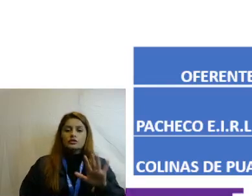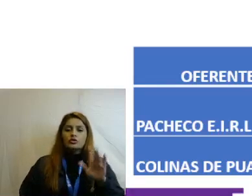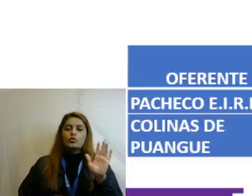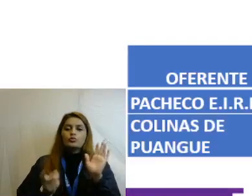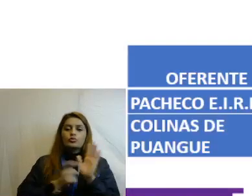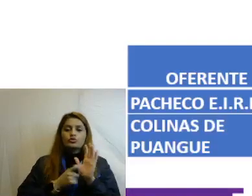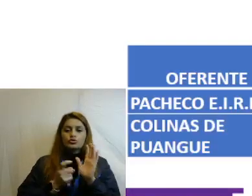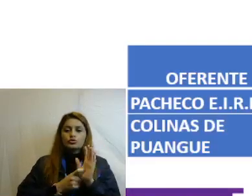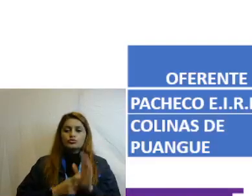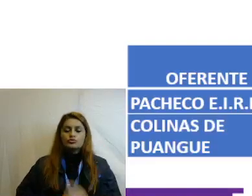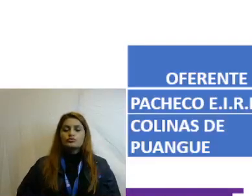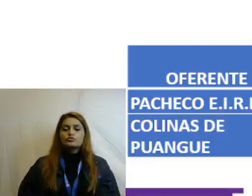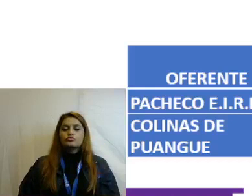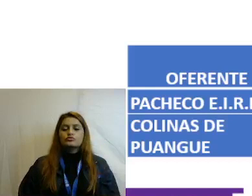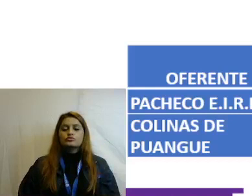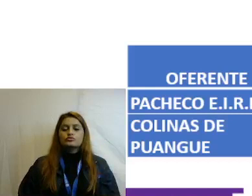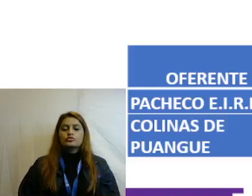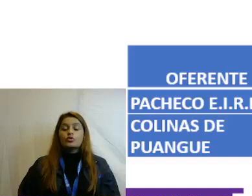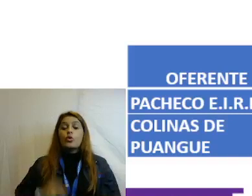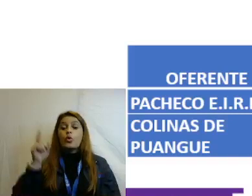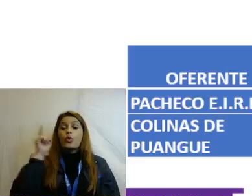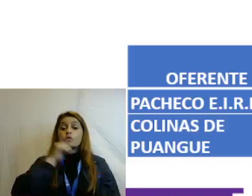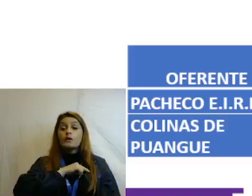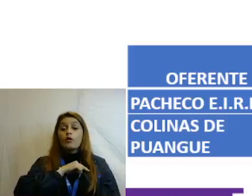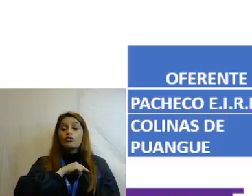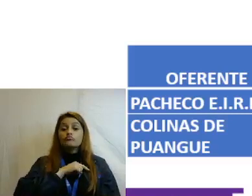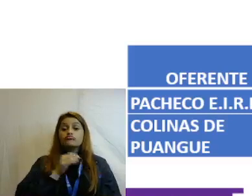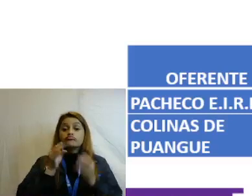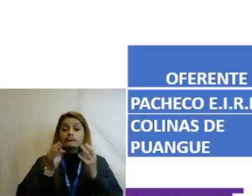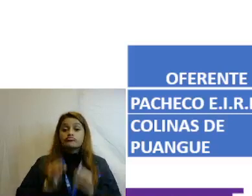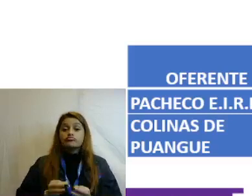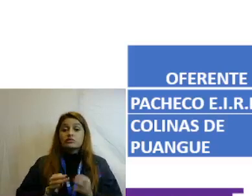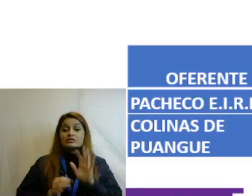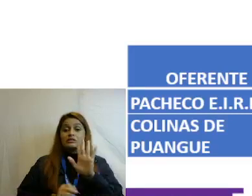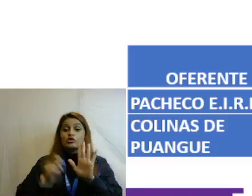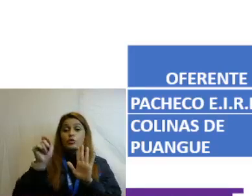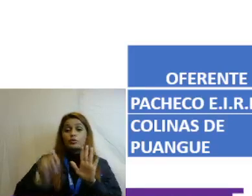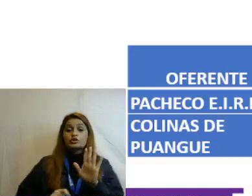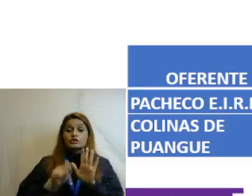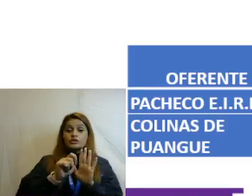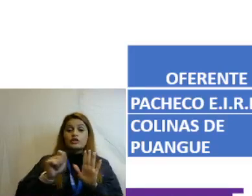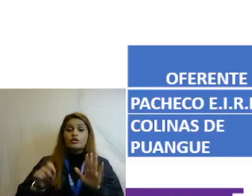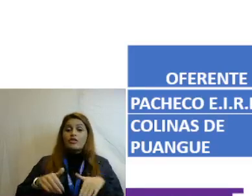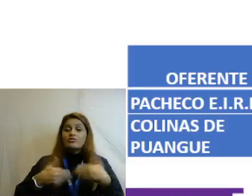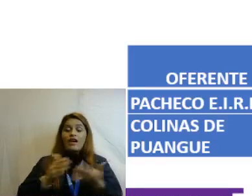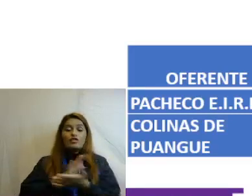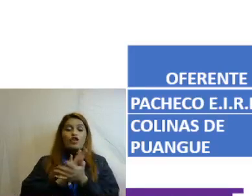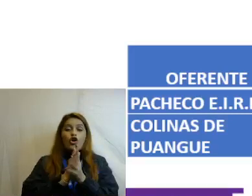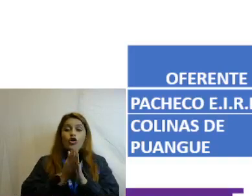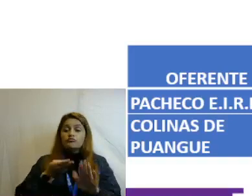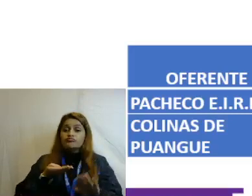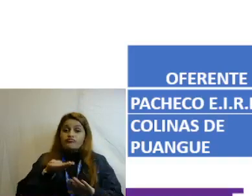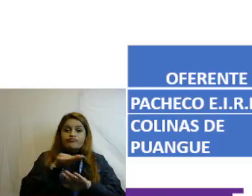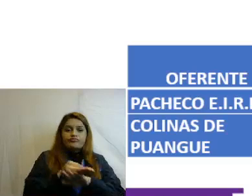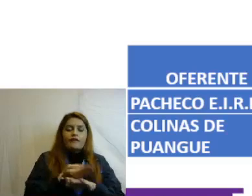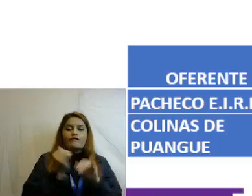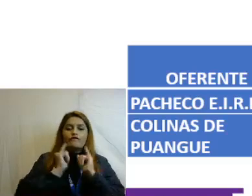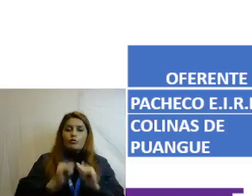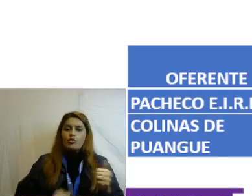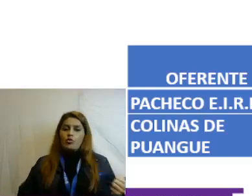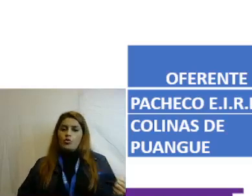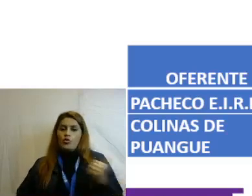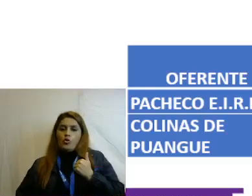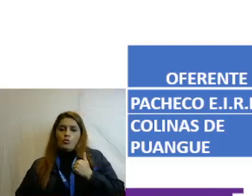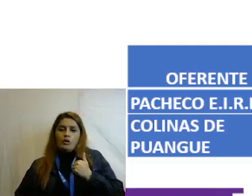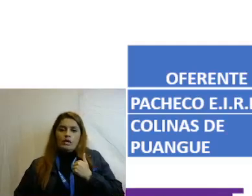17,5. Y en el último criterio de evaluación, que pondrá un 5%, Pacheco entrega todos los antecedentes en tiempo y forma, por lo tanto